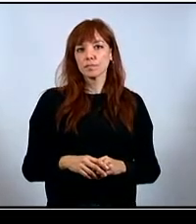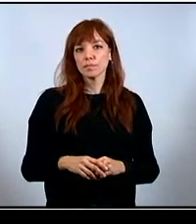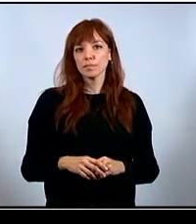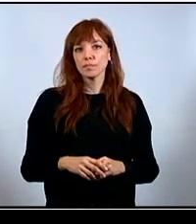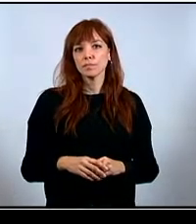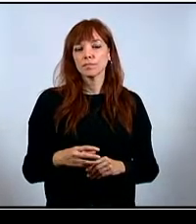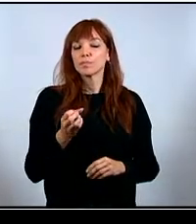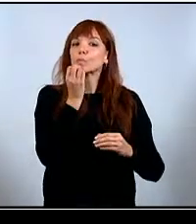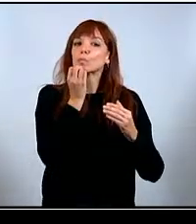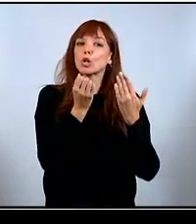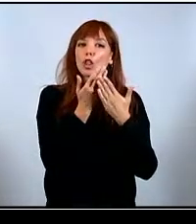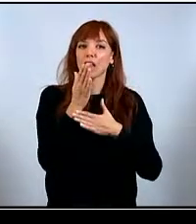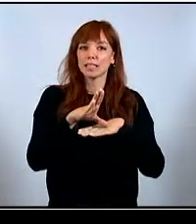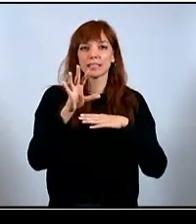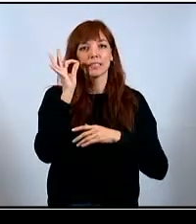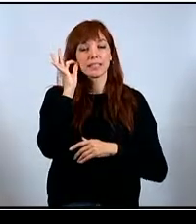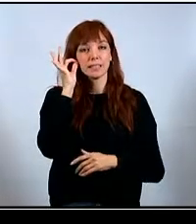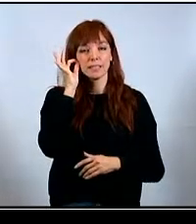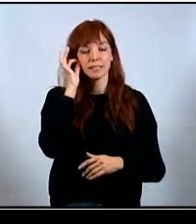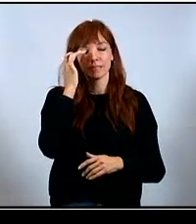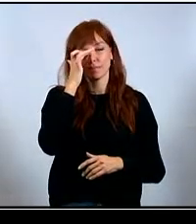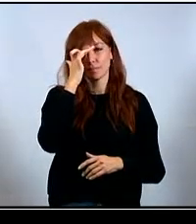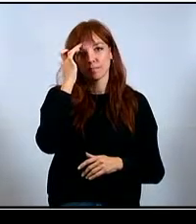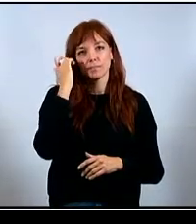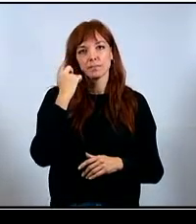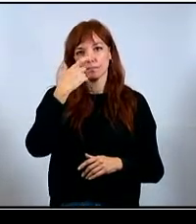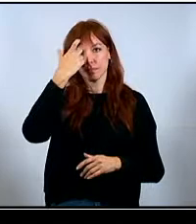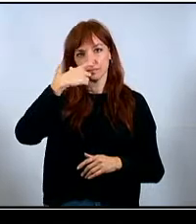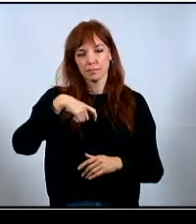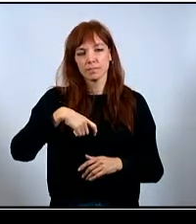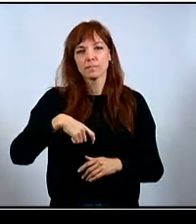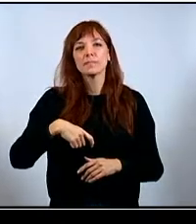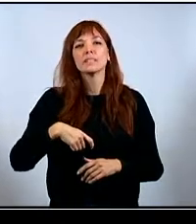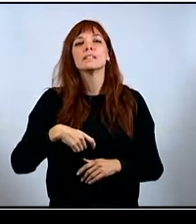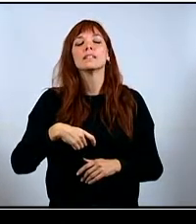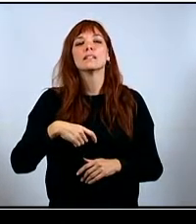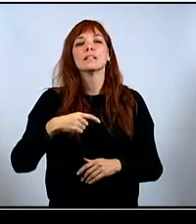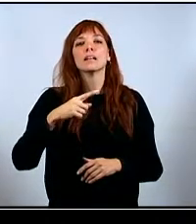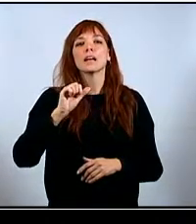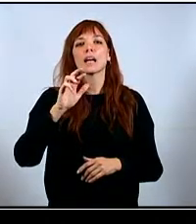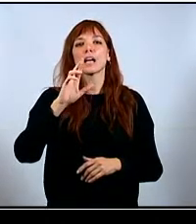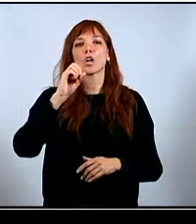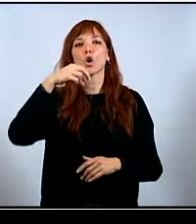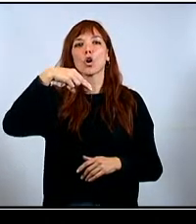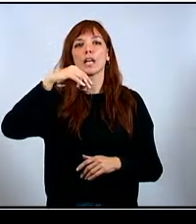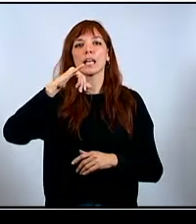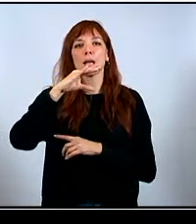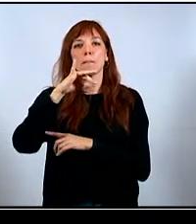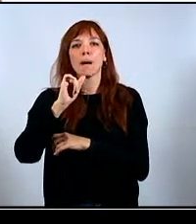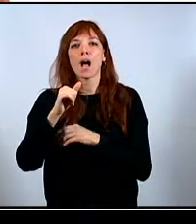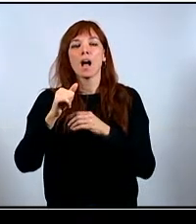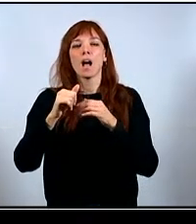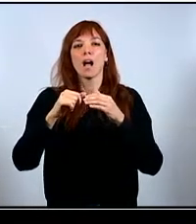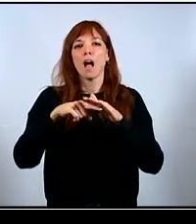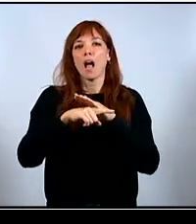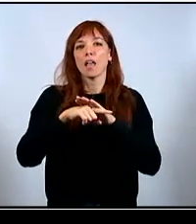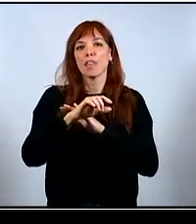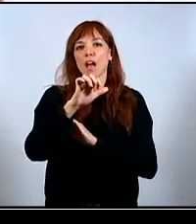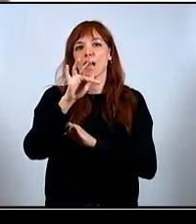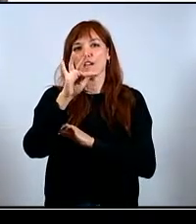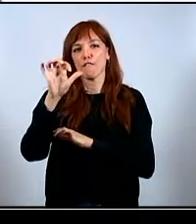Sí, buenos días, consejera. Soy Jerónima Díaz, de la agencia EFE, aunque todos me conocen por